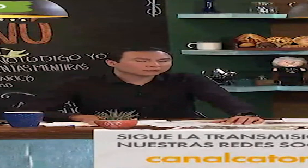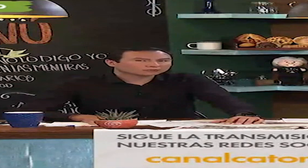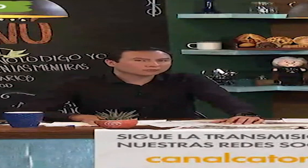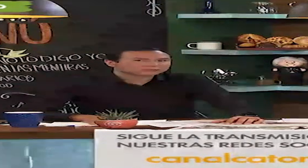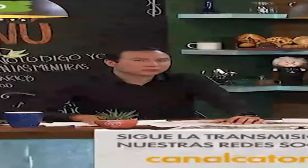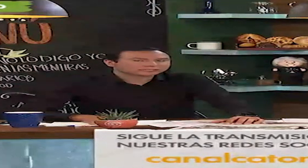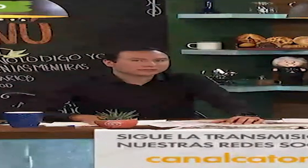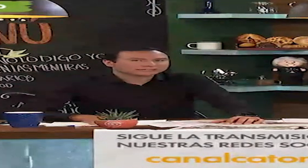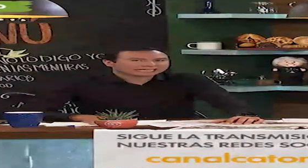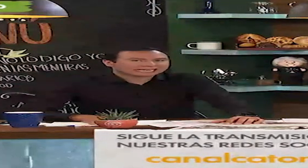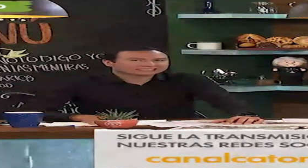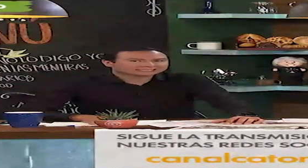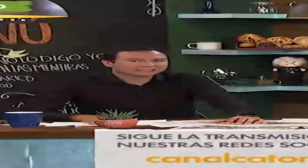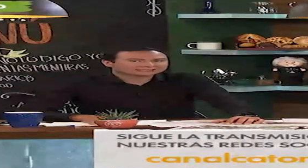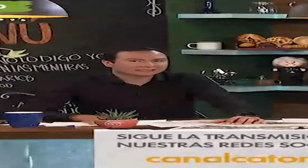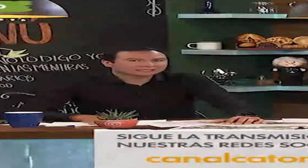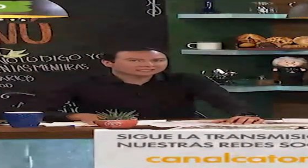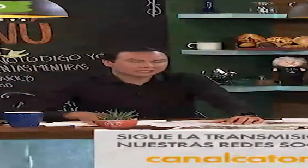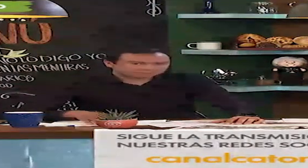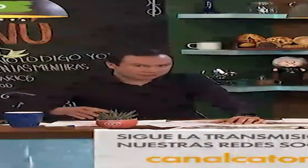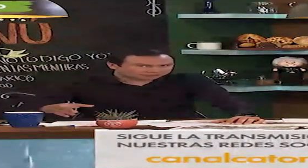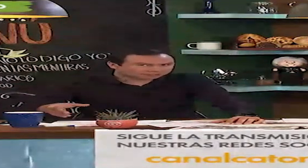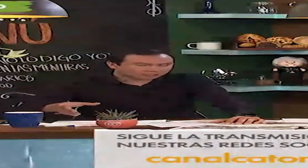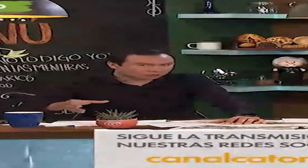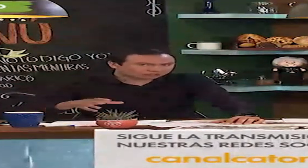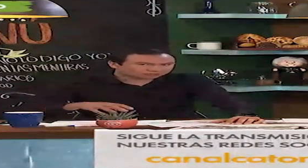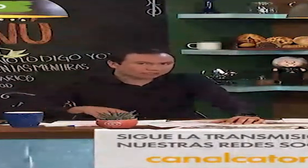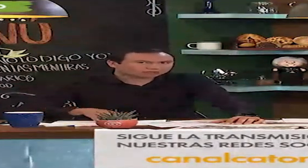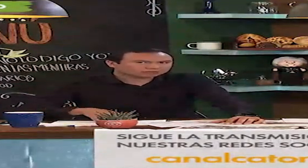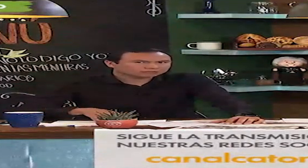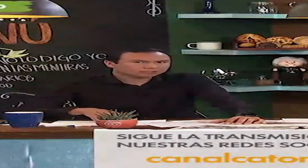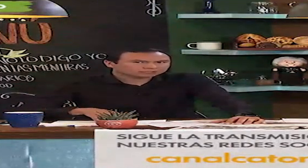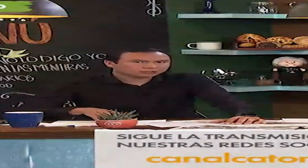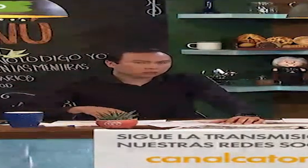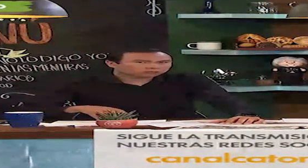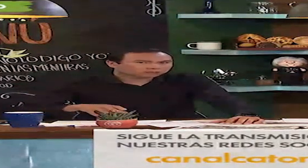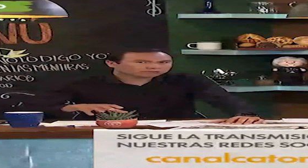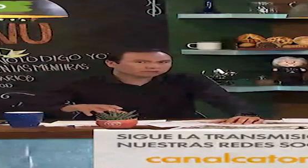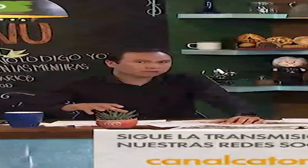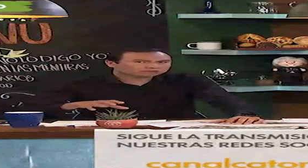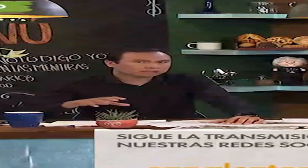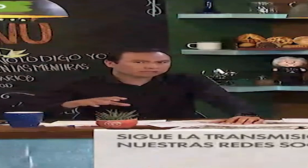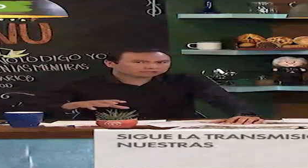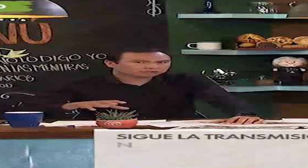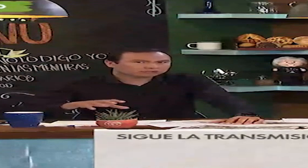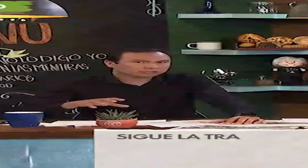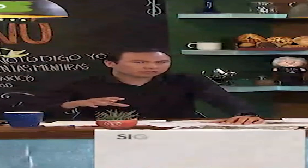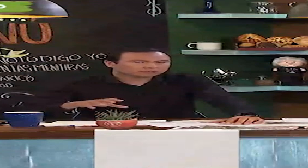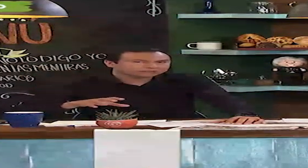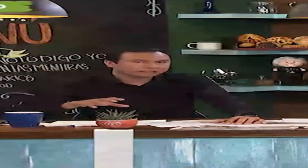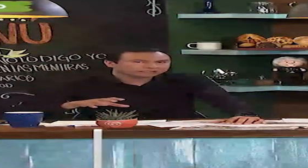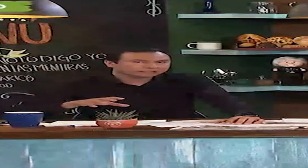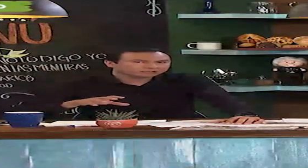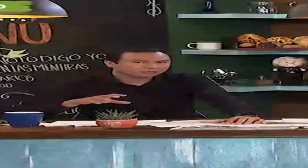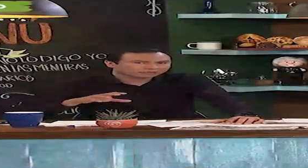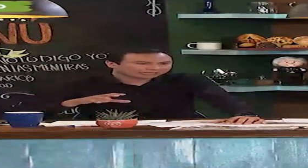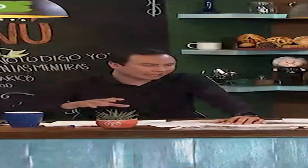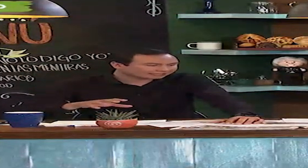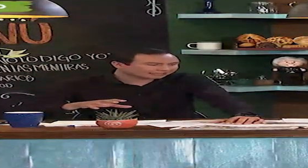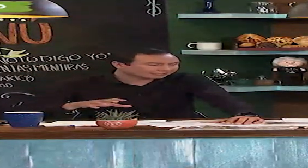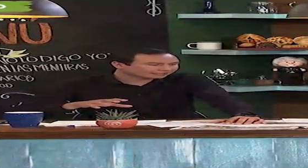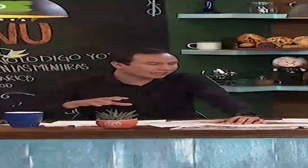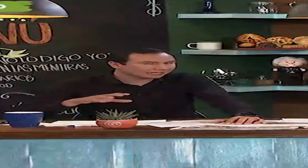flujo migratorio Pues podría haber aranceles y el presidente lo explicó y dijo hubo un momento de tensión y yo le mandé